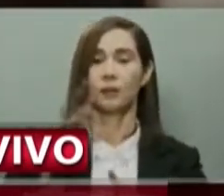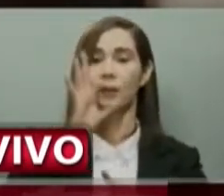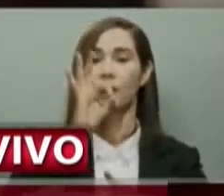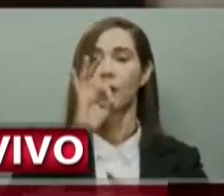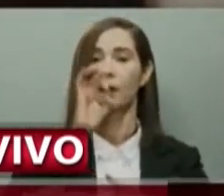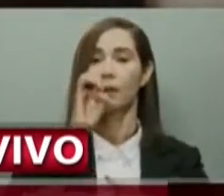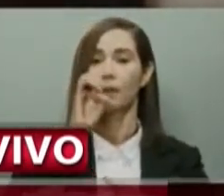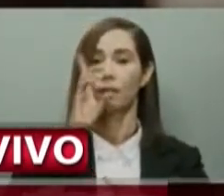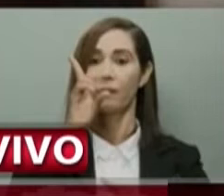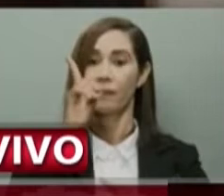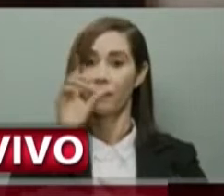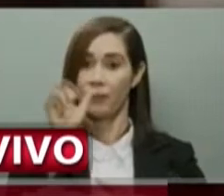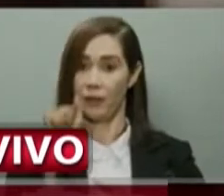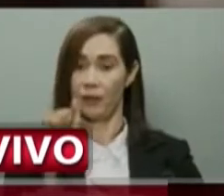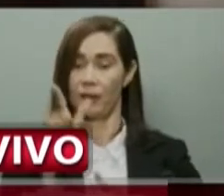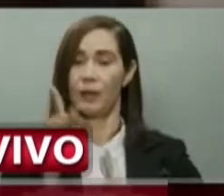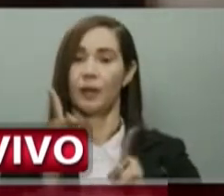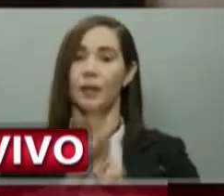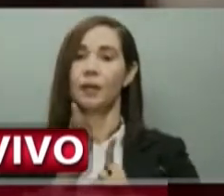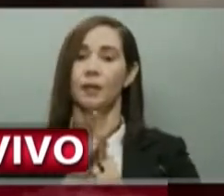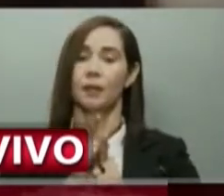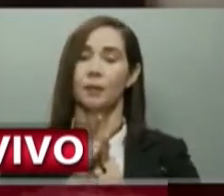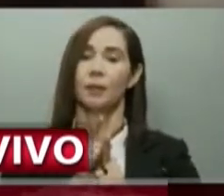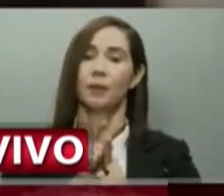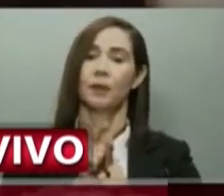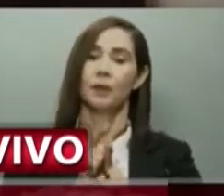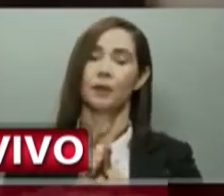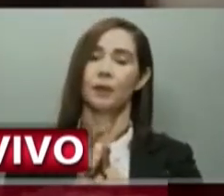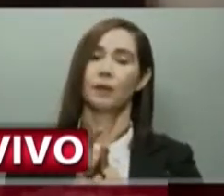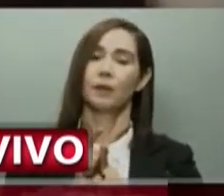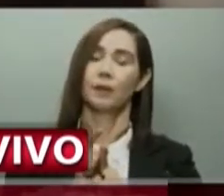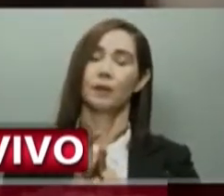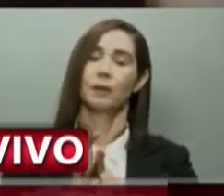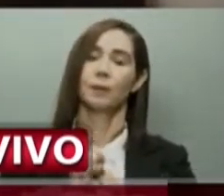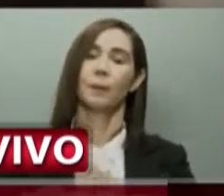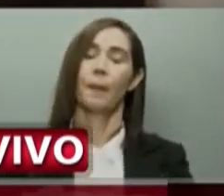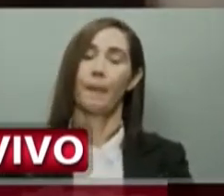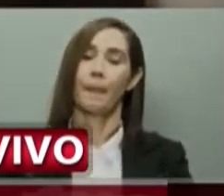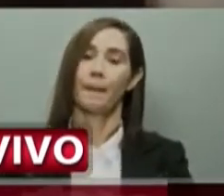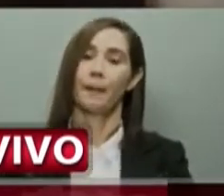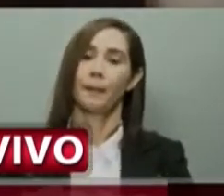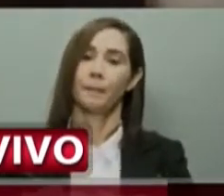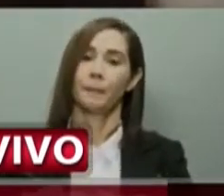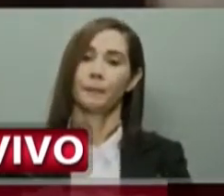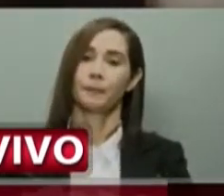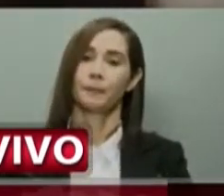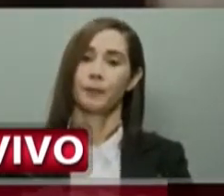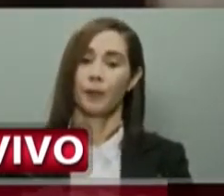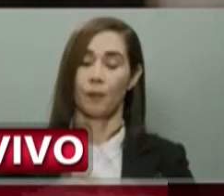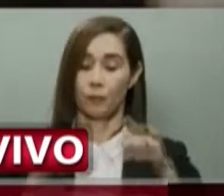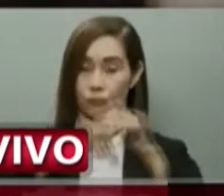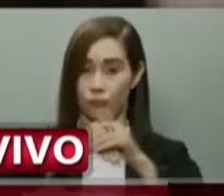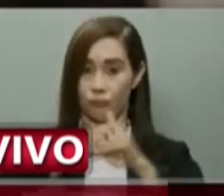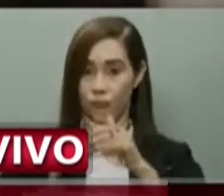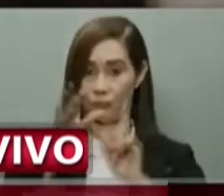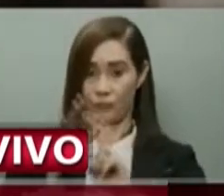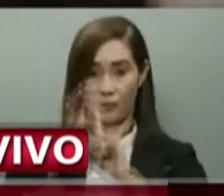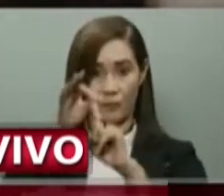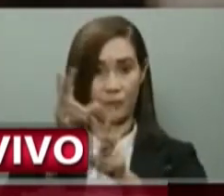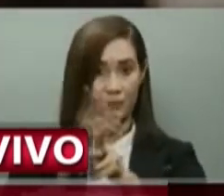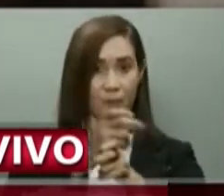FEDA, ahora le vamos a dar y la reorganización que ha tenido, le vamos a dar unos fondos